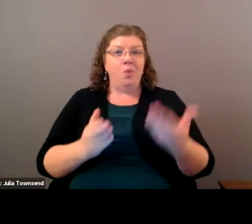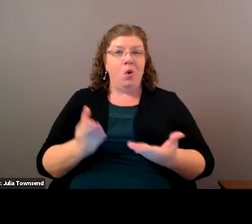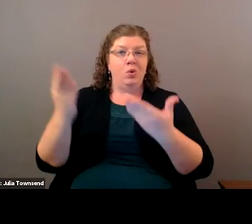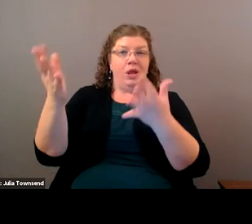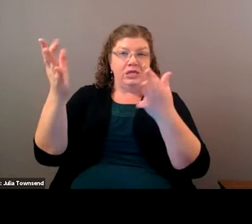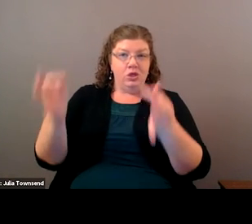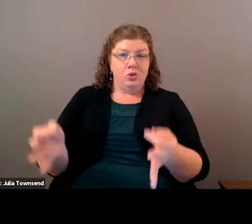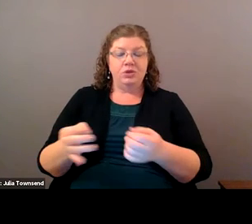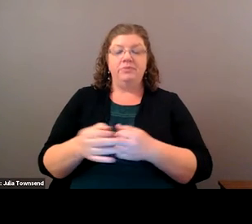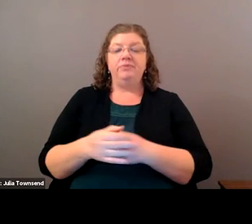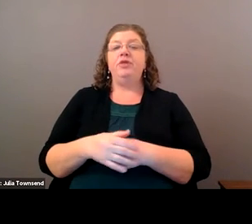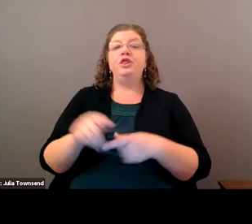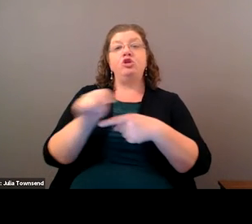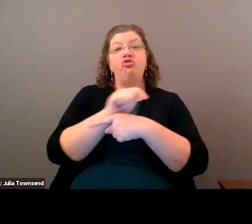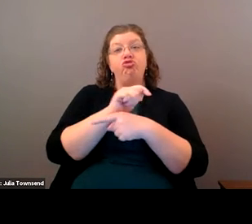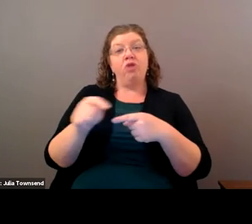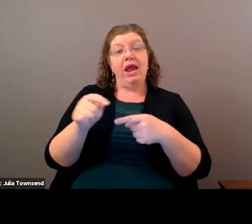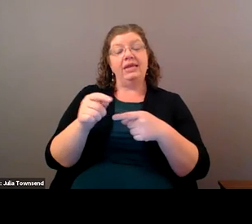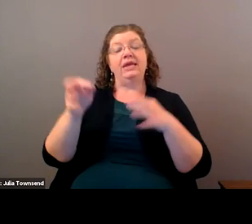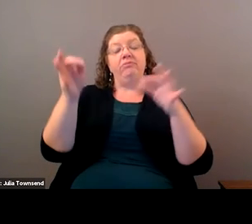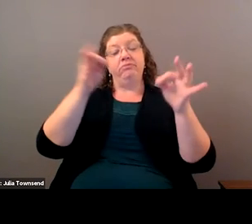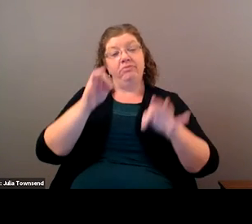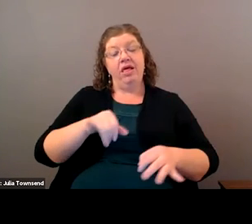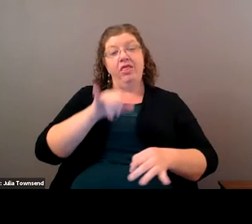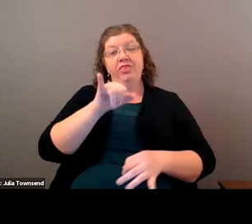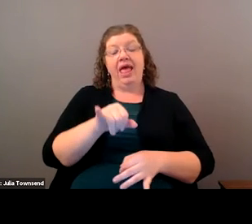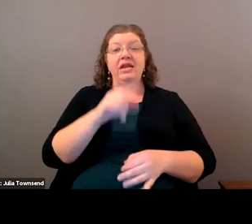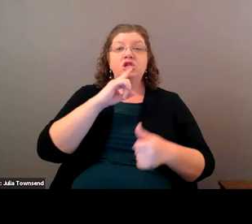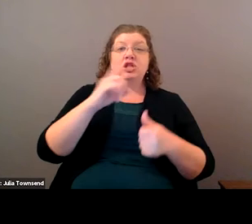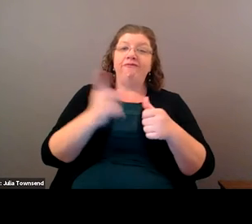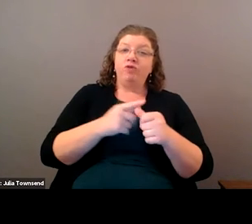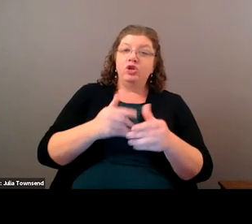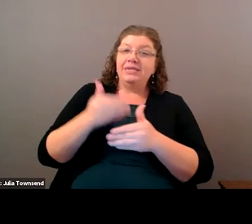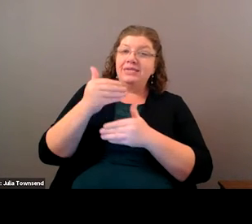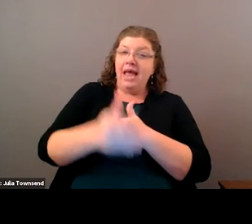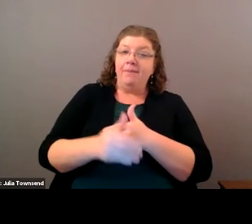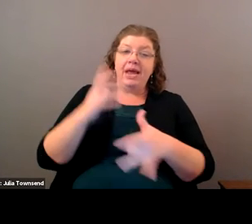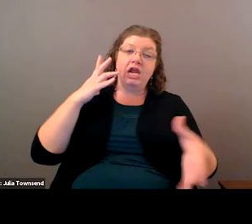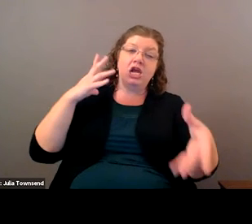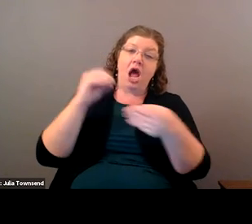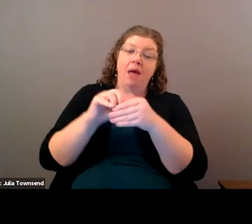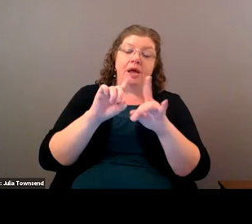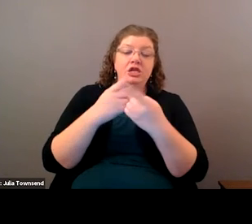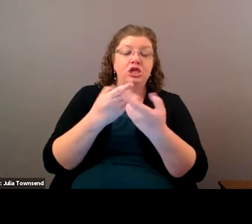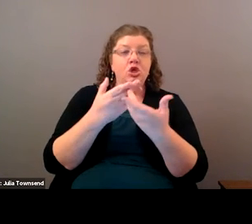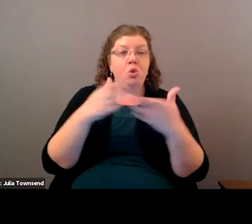va junto con lo que ustedes aprobaron anteriormente.